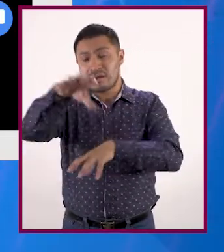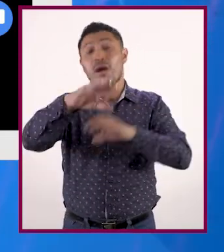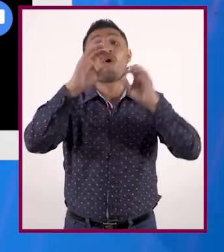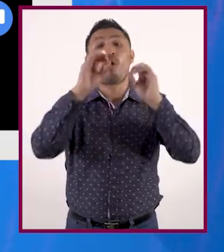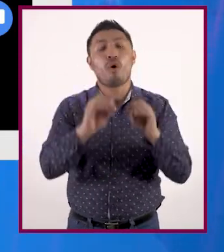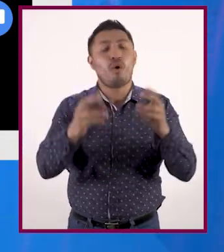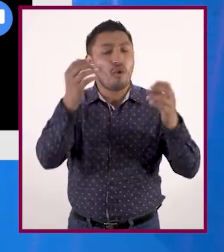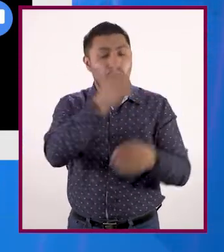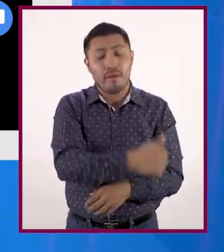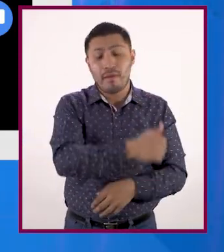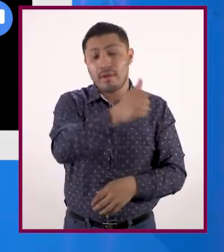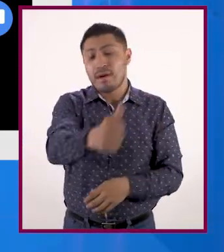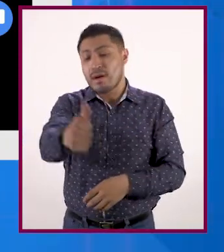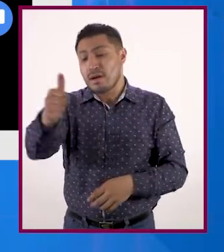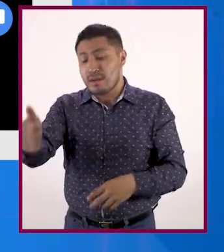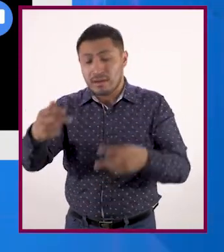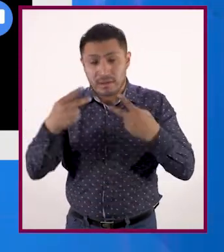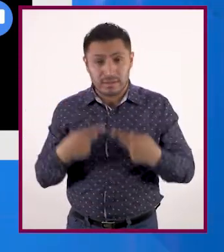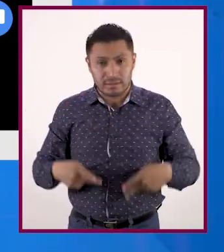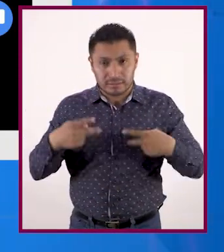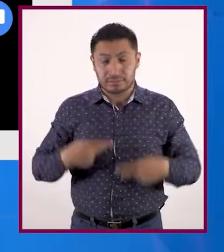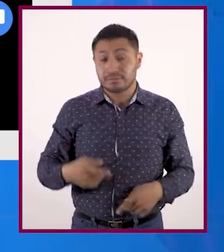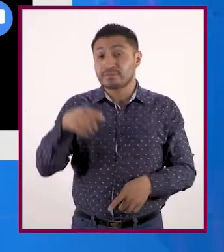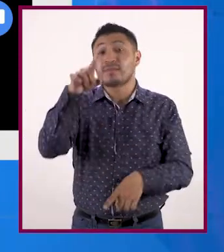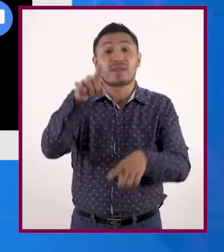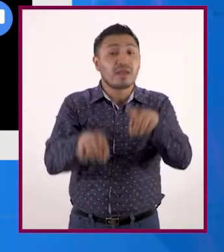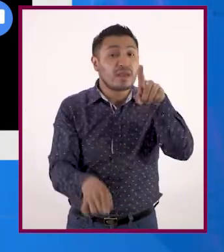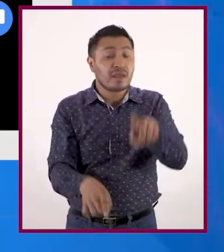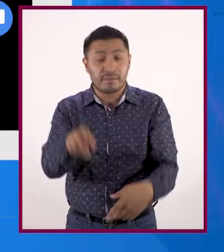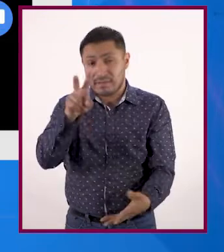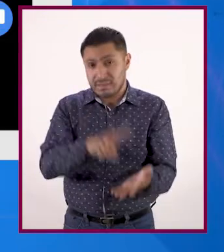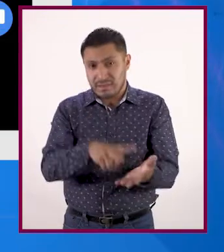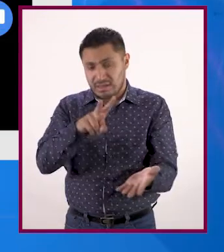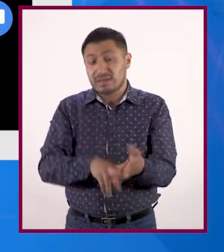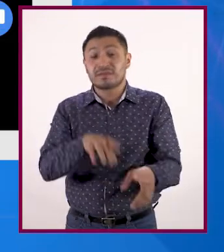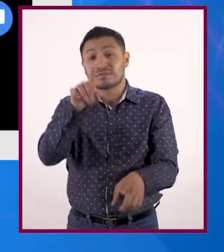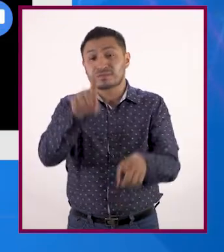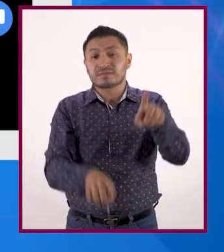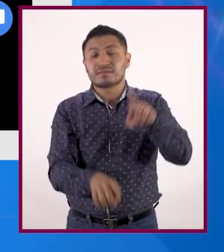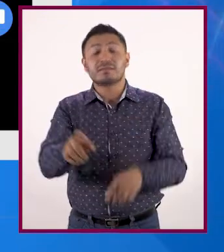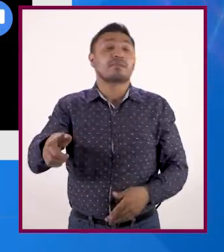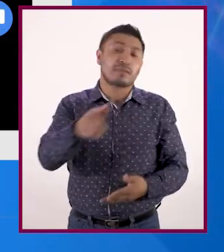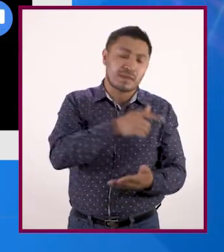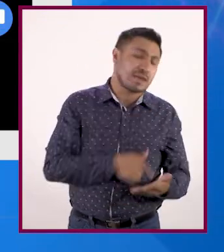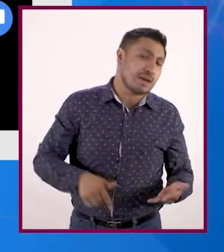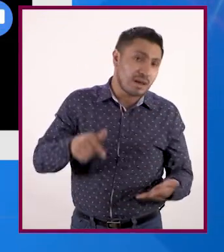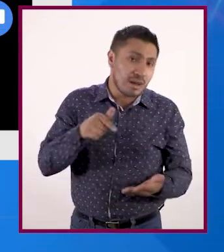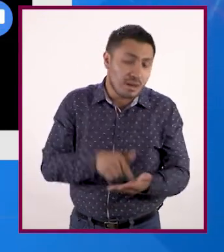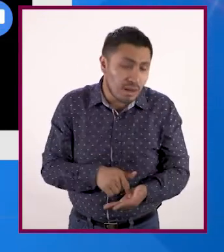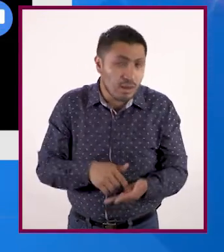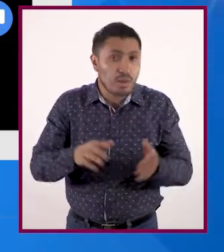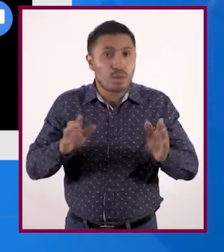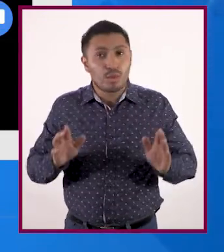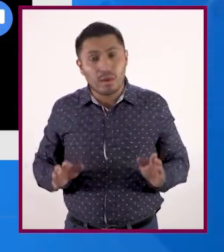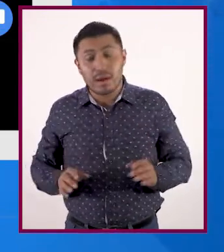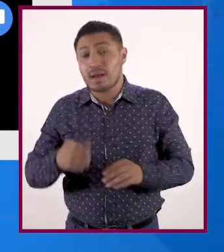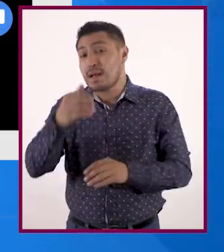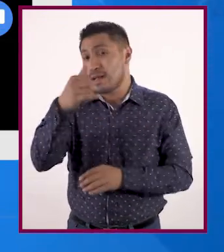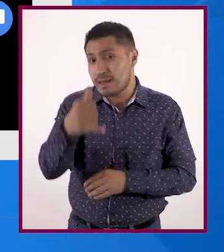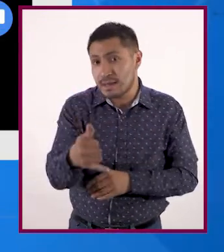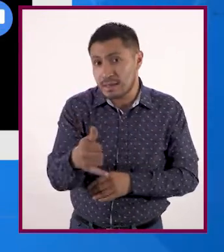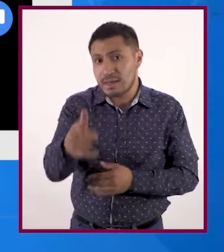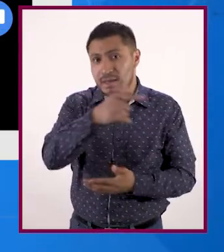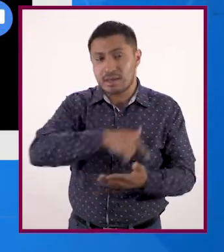y por supuesto estos dependen de elementos como el espacio el espacio físico y también